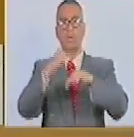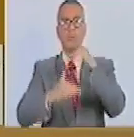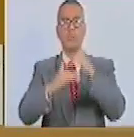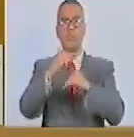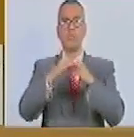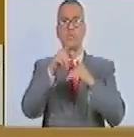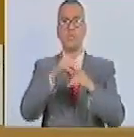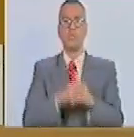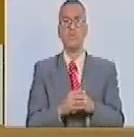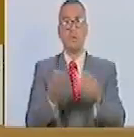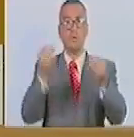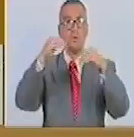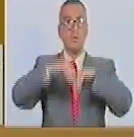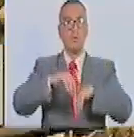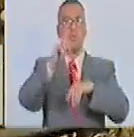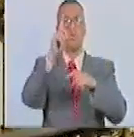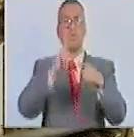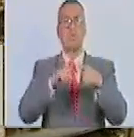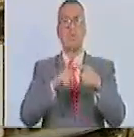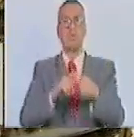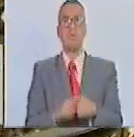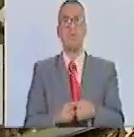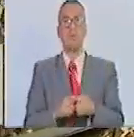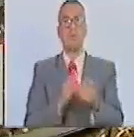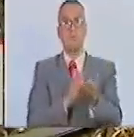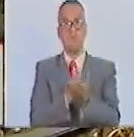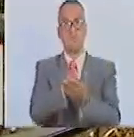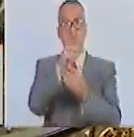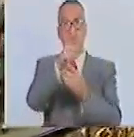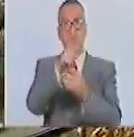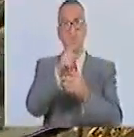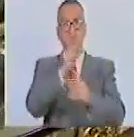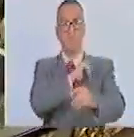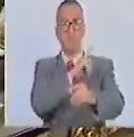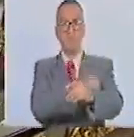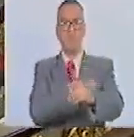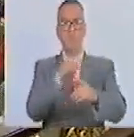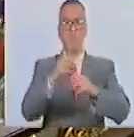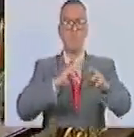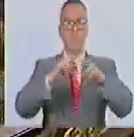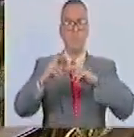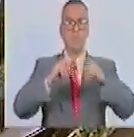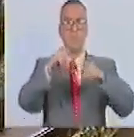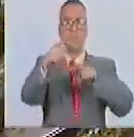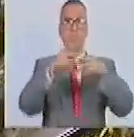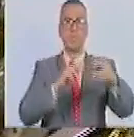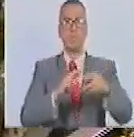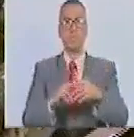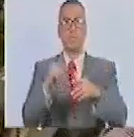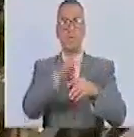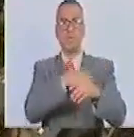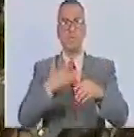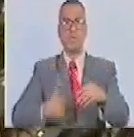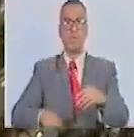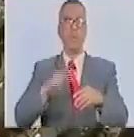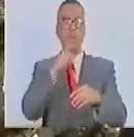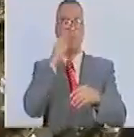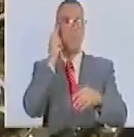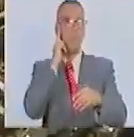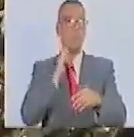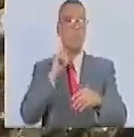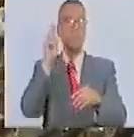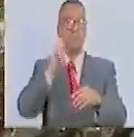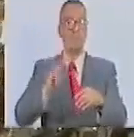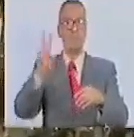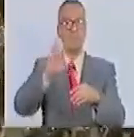equitativo, se acuerda, primero, continuar con el fortalecimiento de acuerdos y convenios entre la República Bolivariana de Venezuela